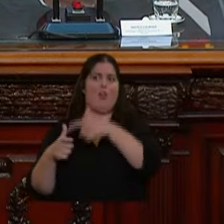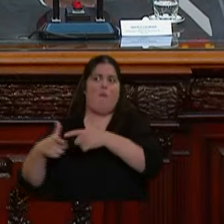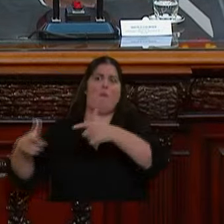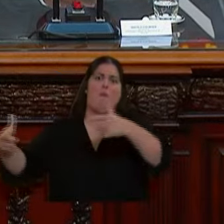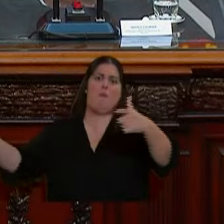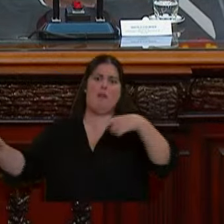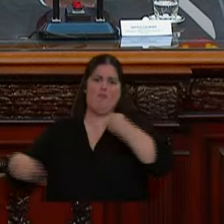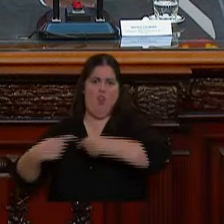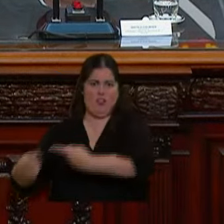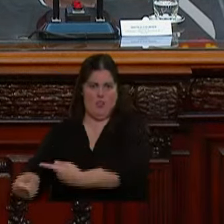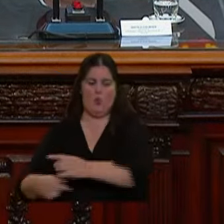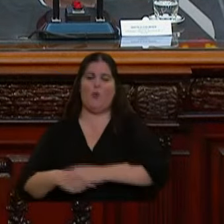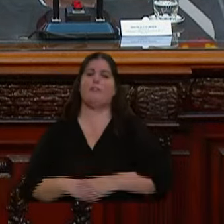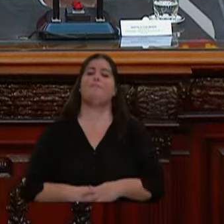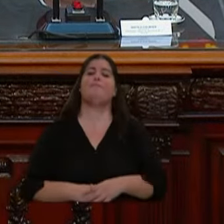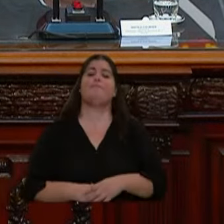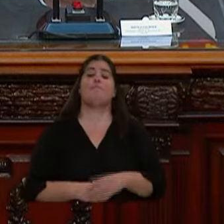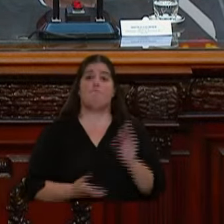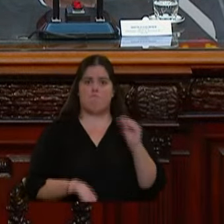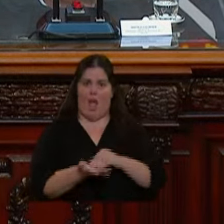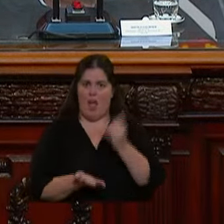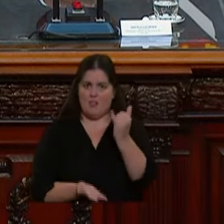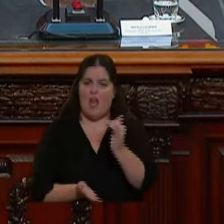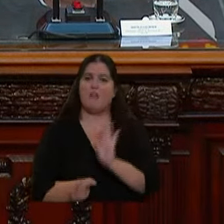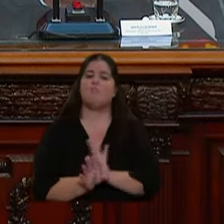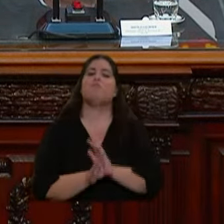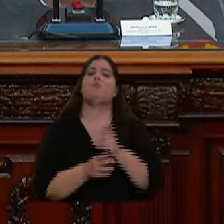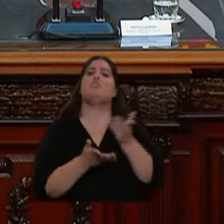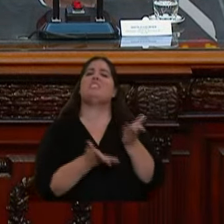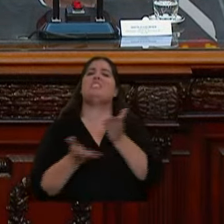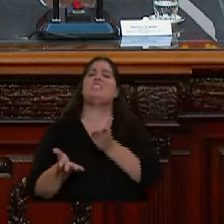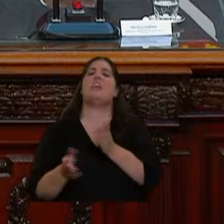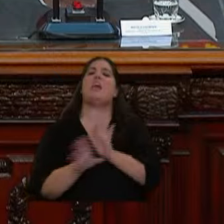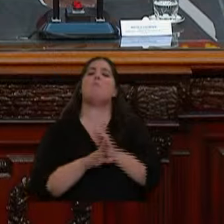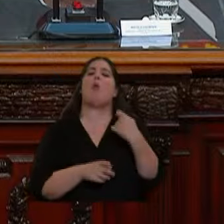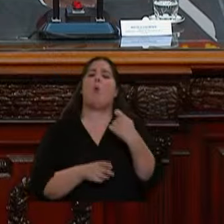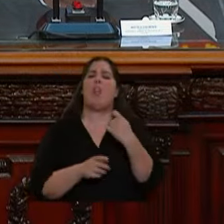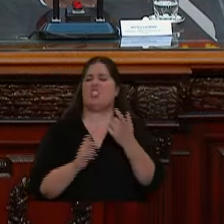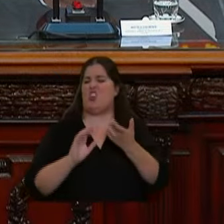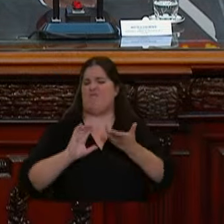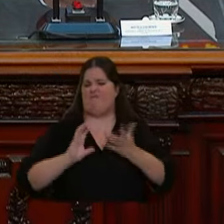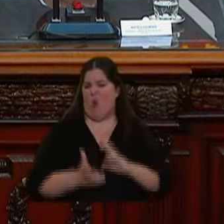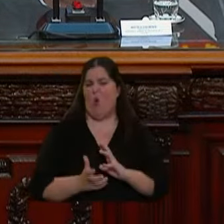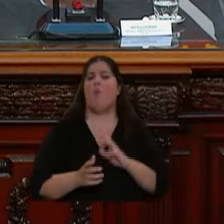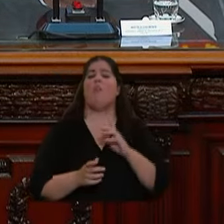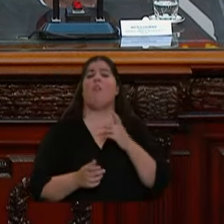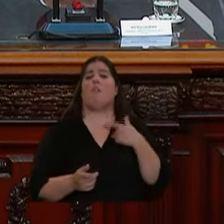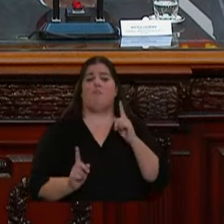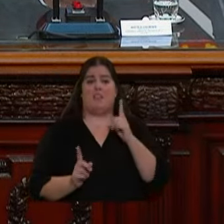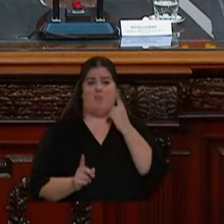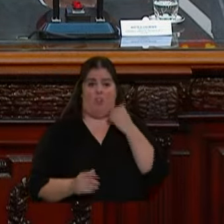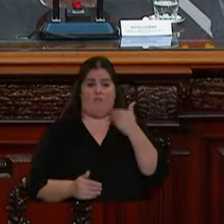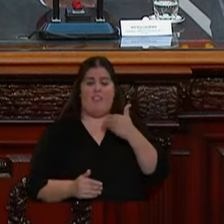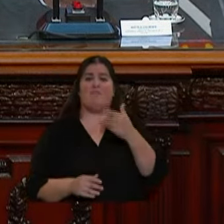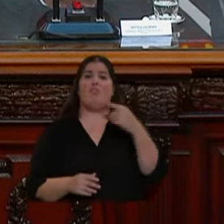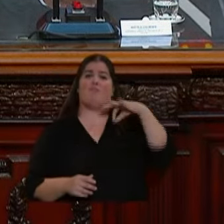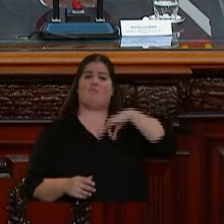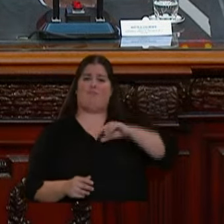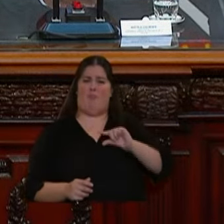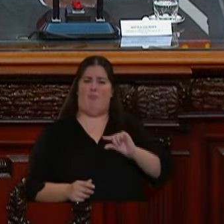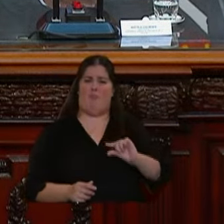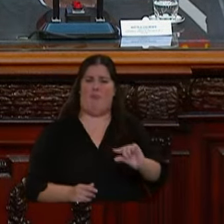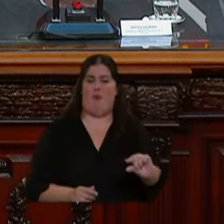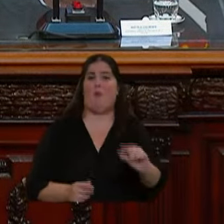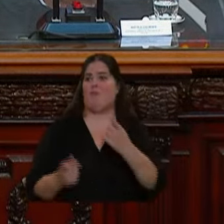crecen. Y como si fuera poco, un sistema previsional quebrado, que cuenta cada día en menos ingresos en proporción